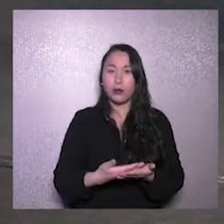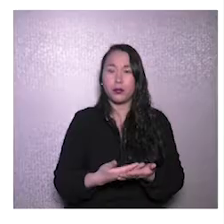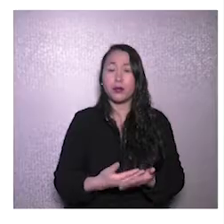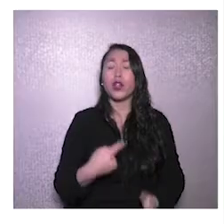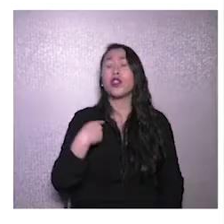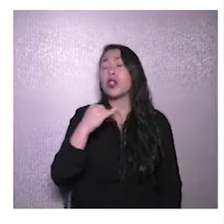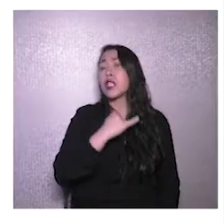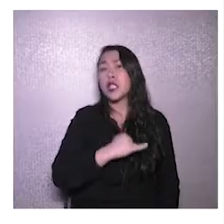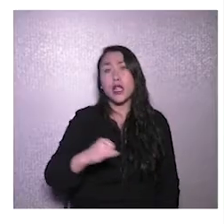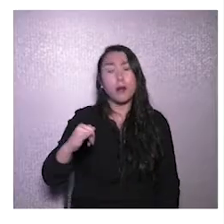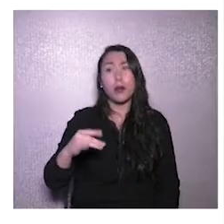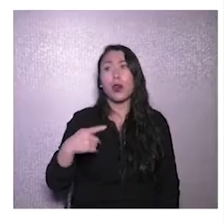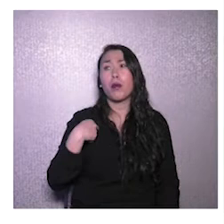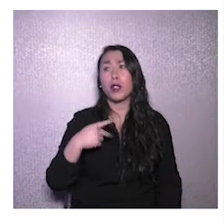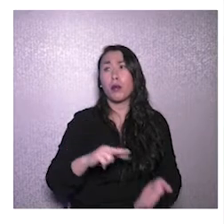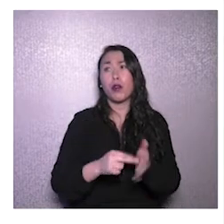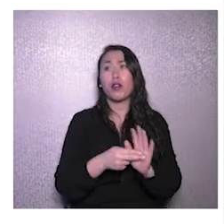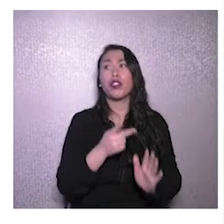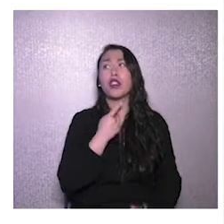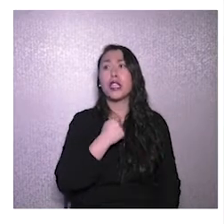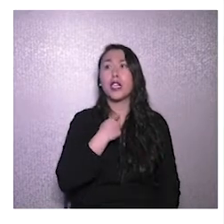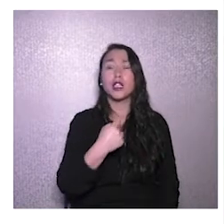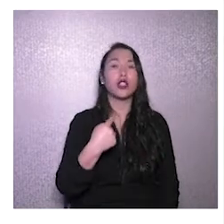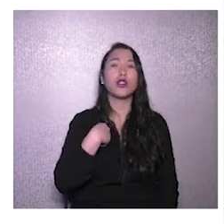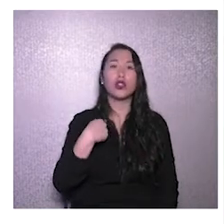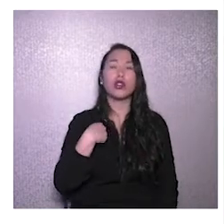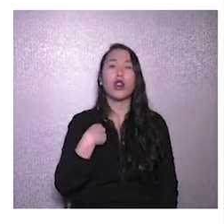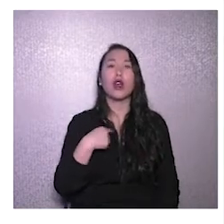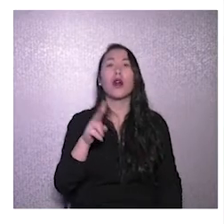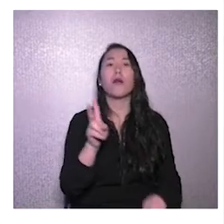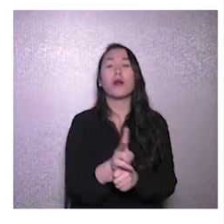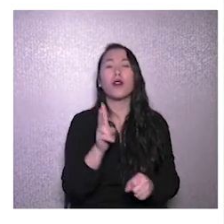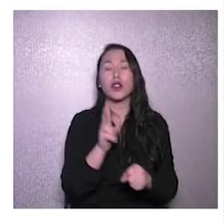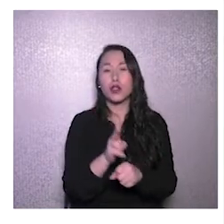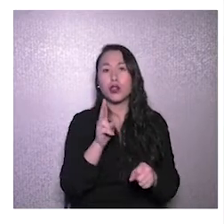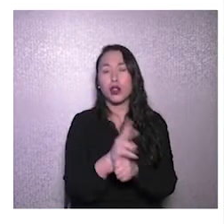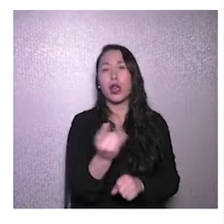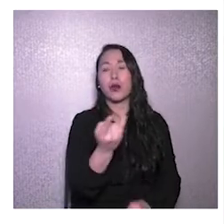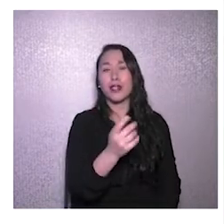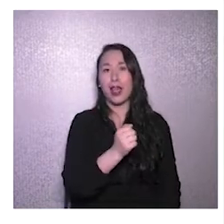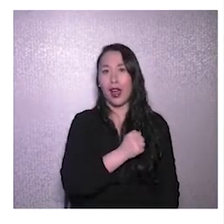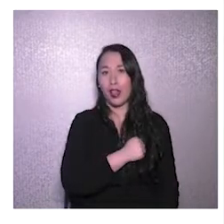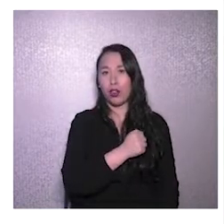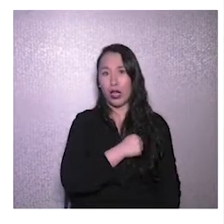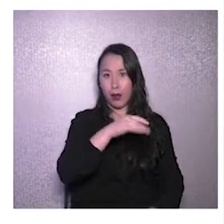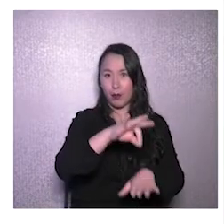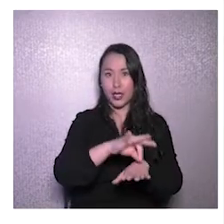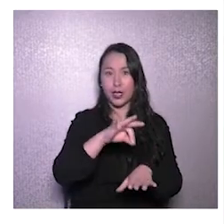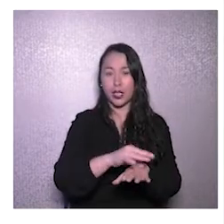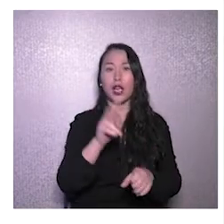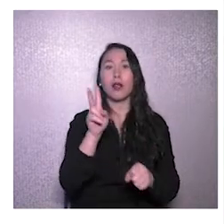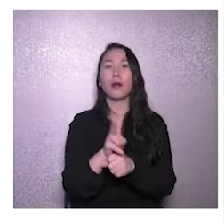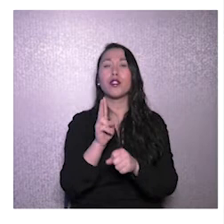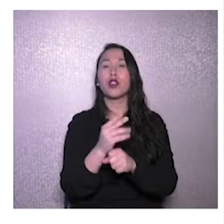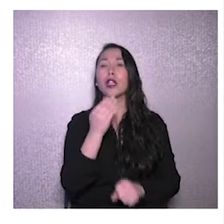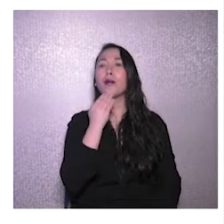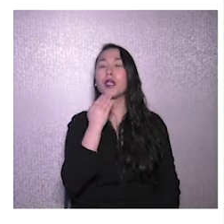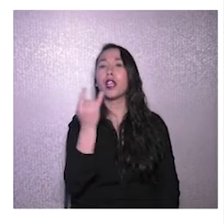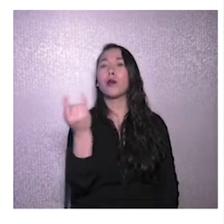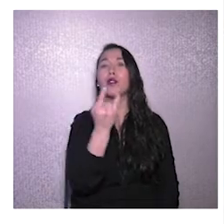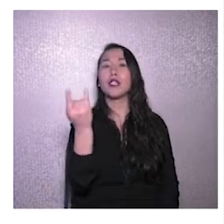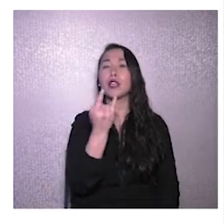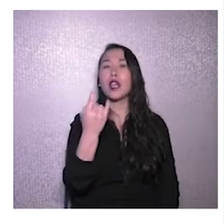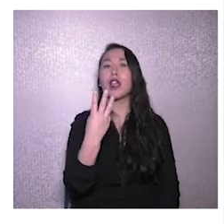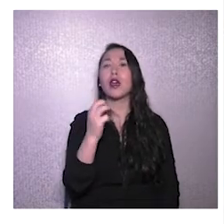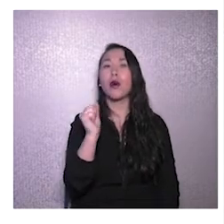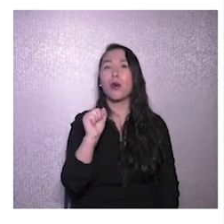Yo siempre pongo estos son mis conflictos de intereses. Yo soy académico de la Facultad de Medicina de la Universidad Católica y profesor también de la Universidad de Washington.